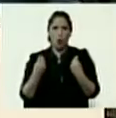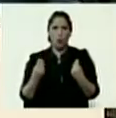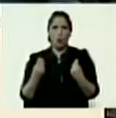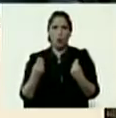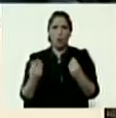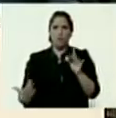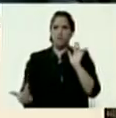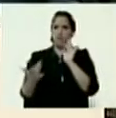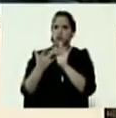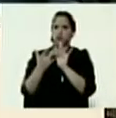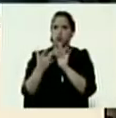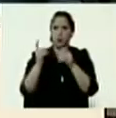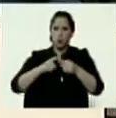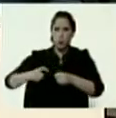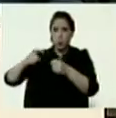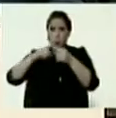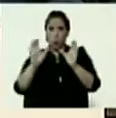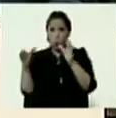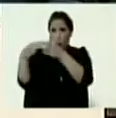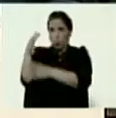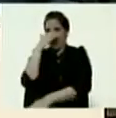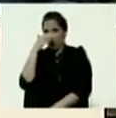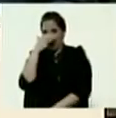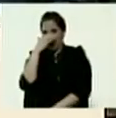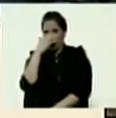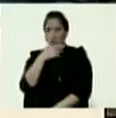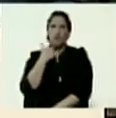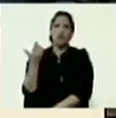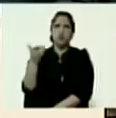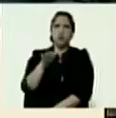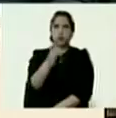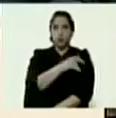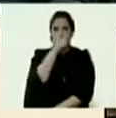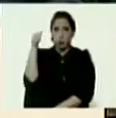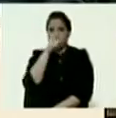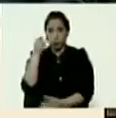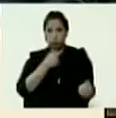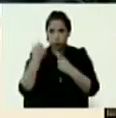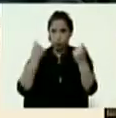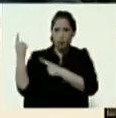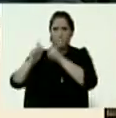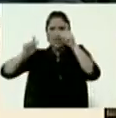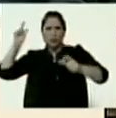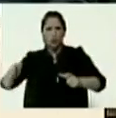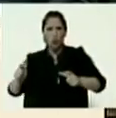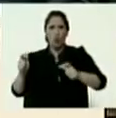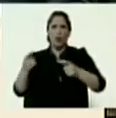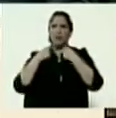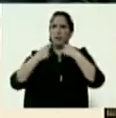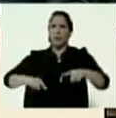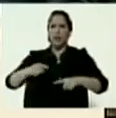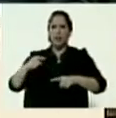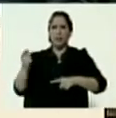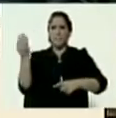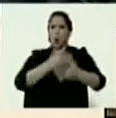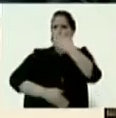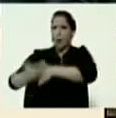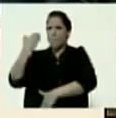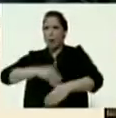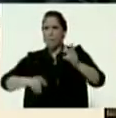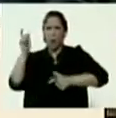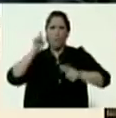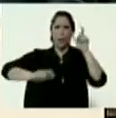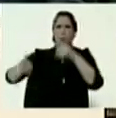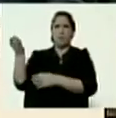involucren a bandas criminales, de homicidas, de narcotraficantes, de personas que desaparecen y pican personas,